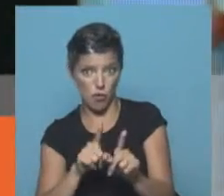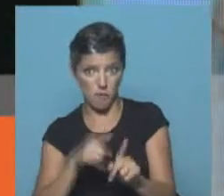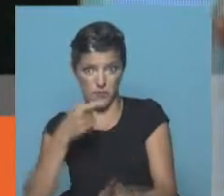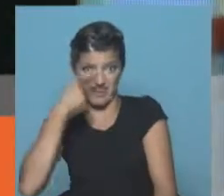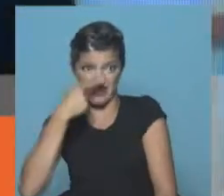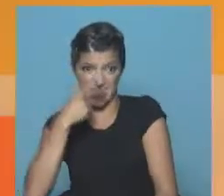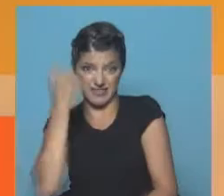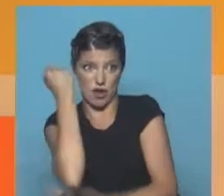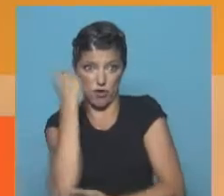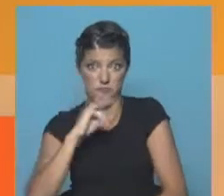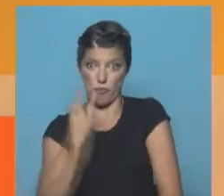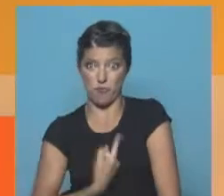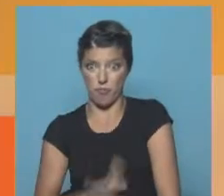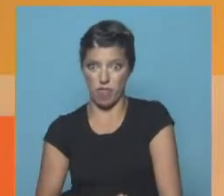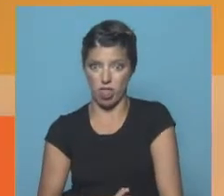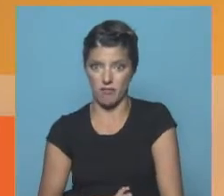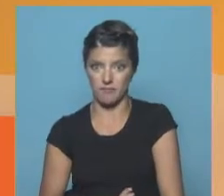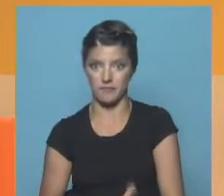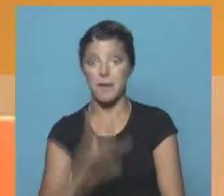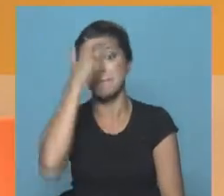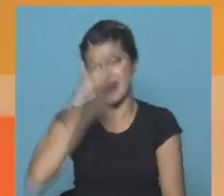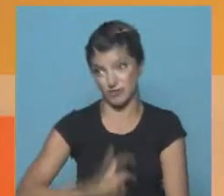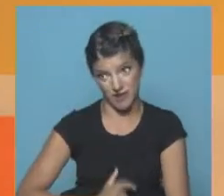intereses económicos, personales.